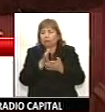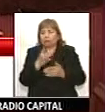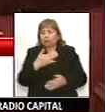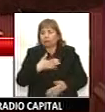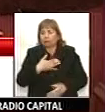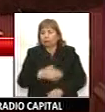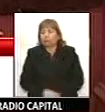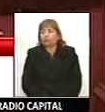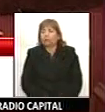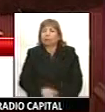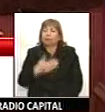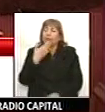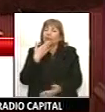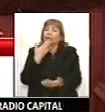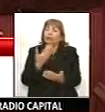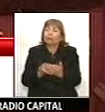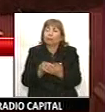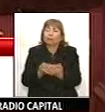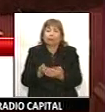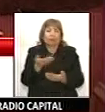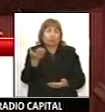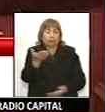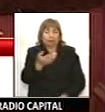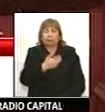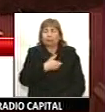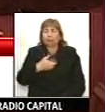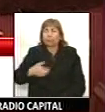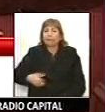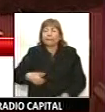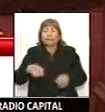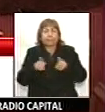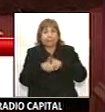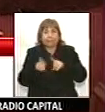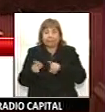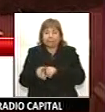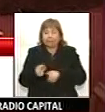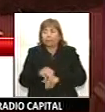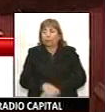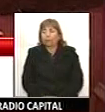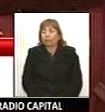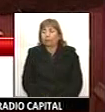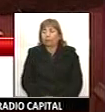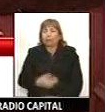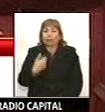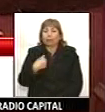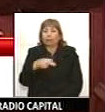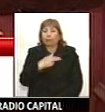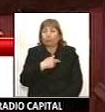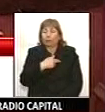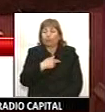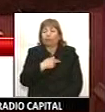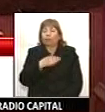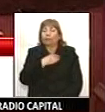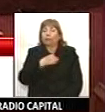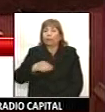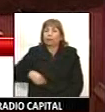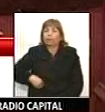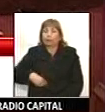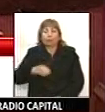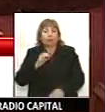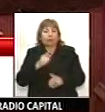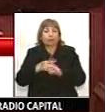mi persona. Y agradecer, presidente, también a nuestro ministro